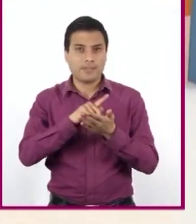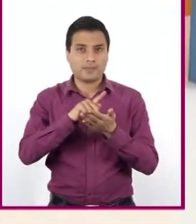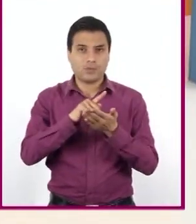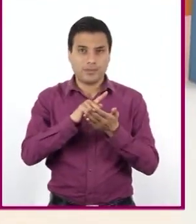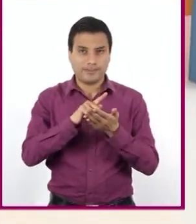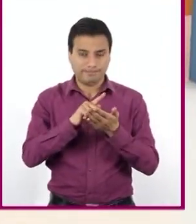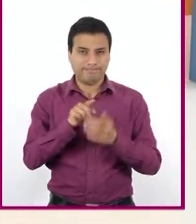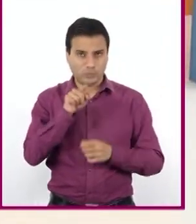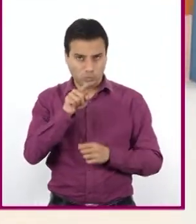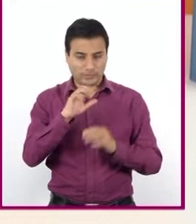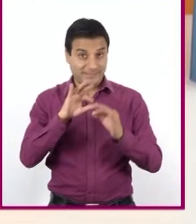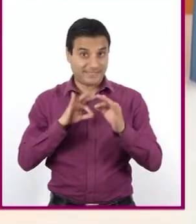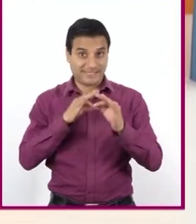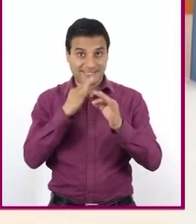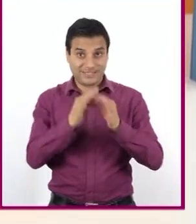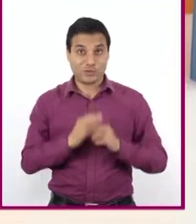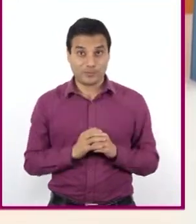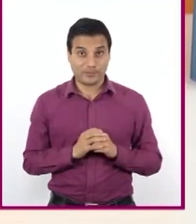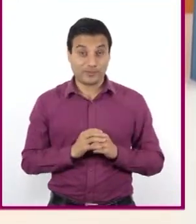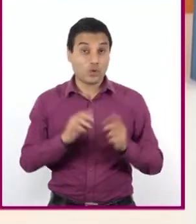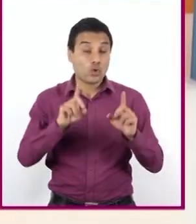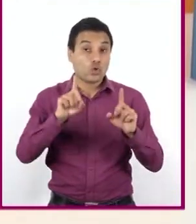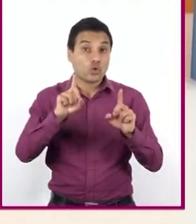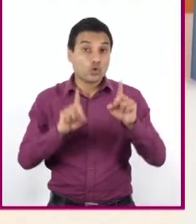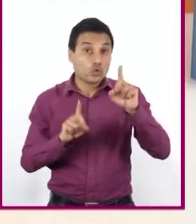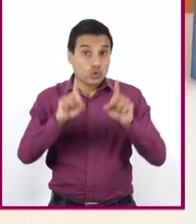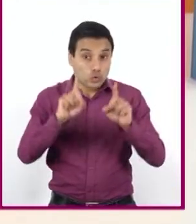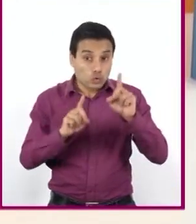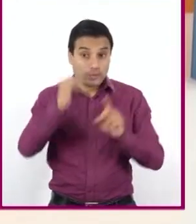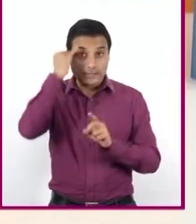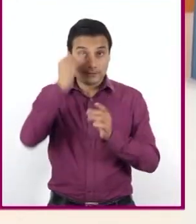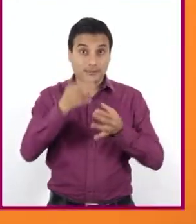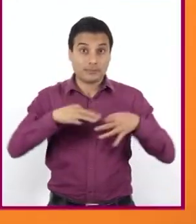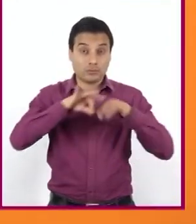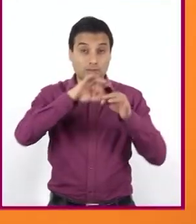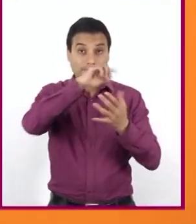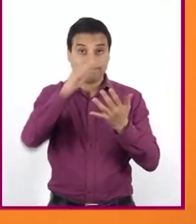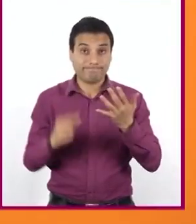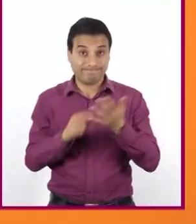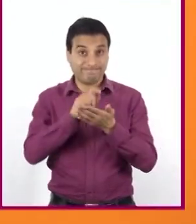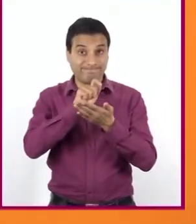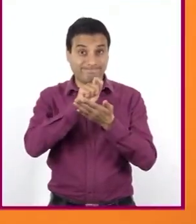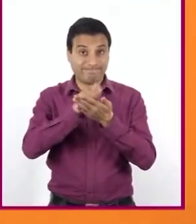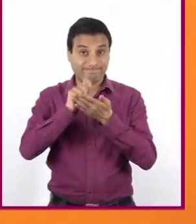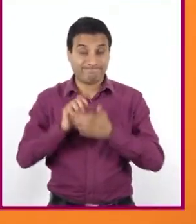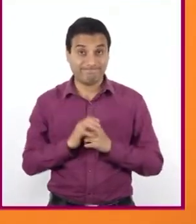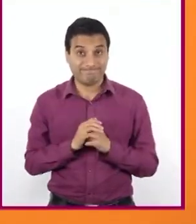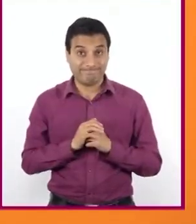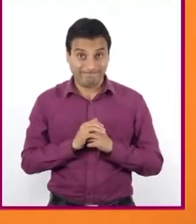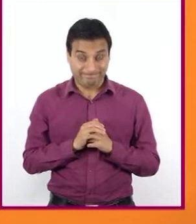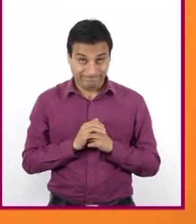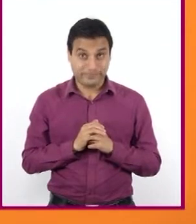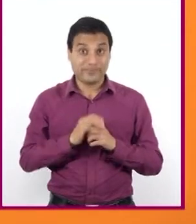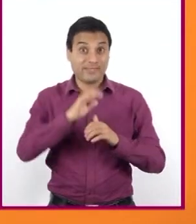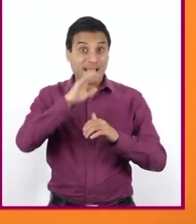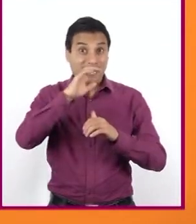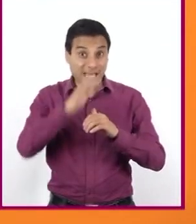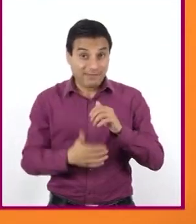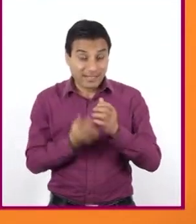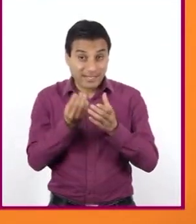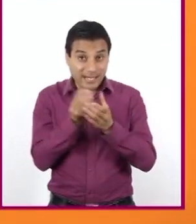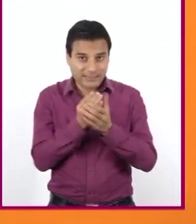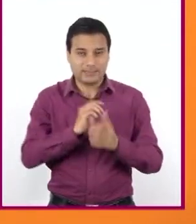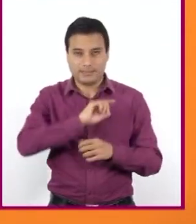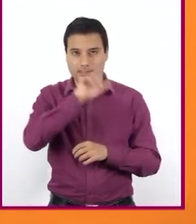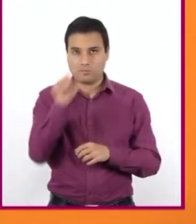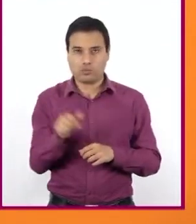registrar las ideas principales, dudas y reflexiones que tengan durante la sesión y que posteriormente puedan compartir sus